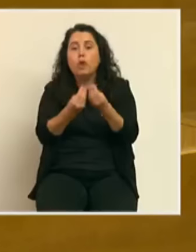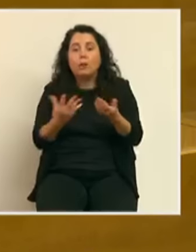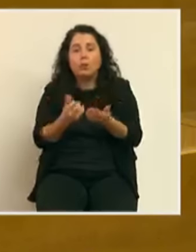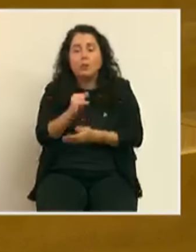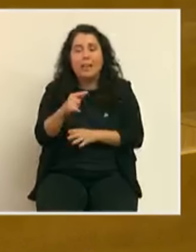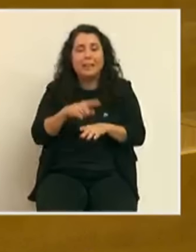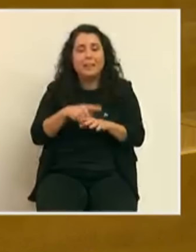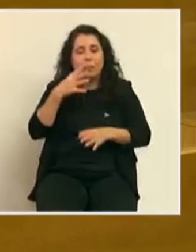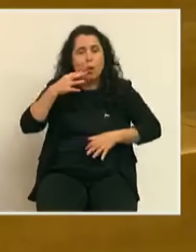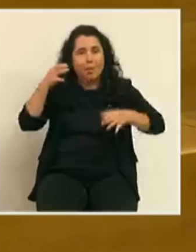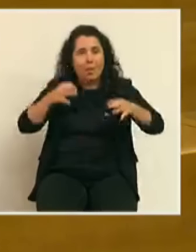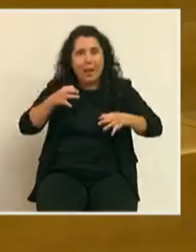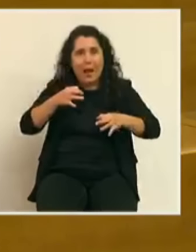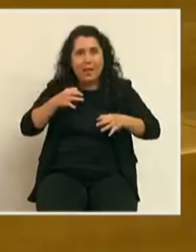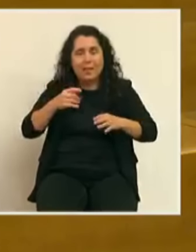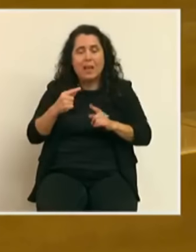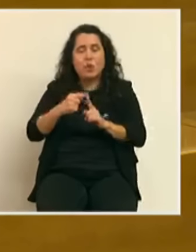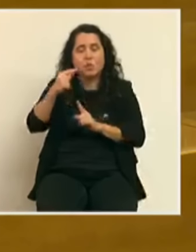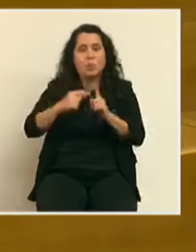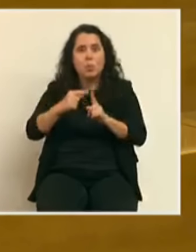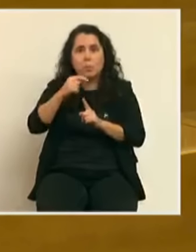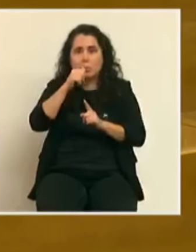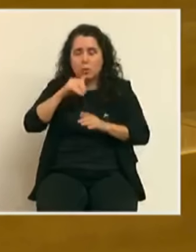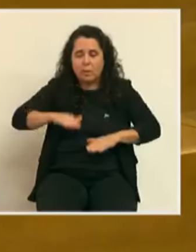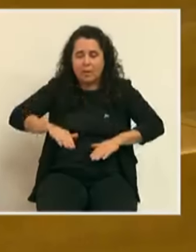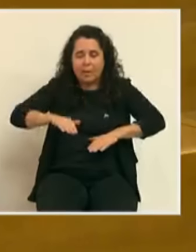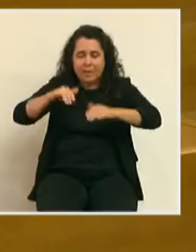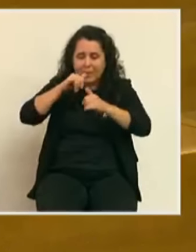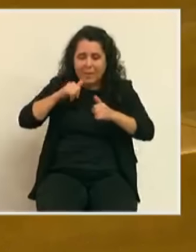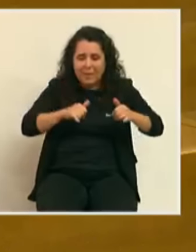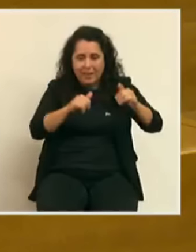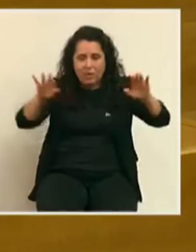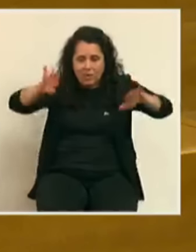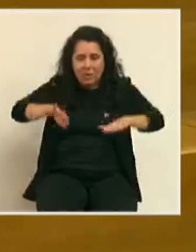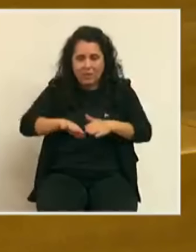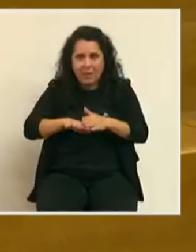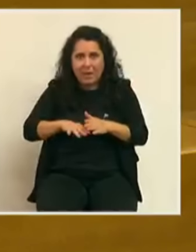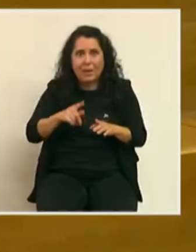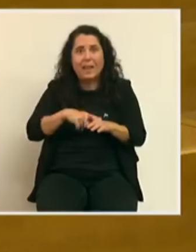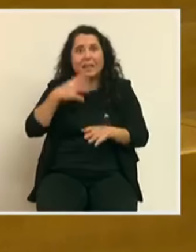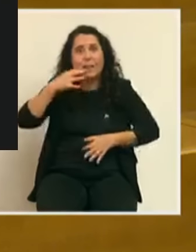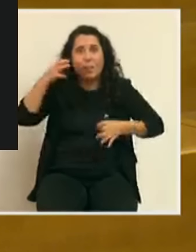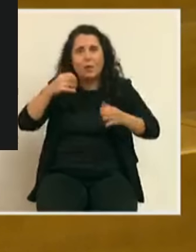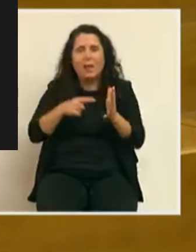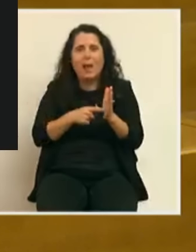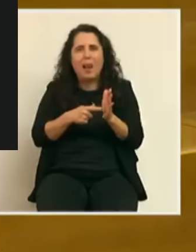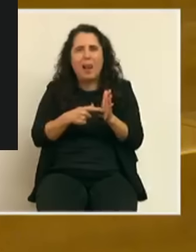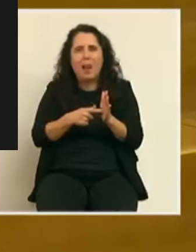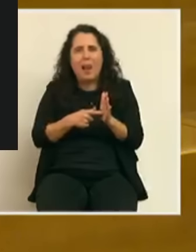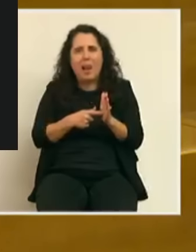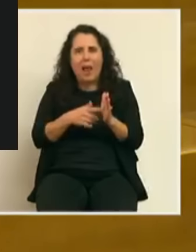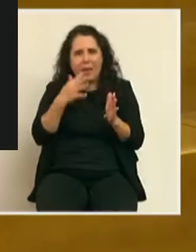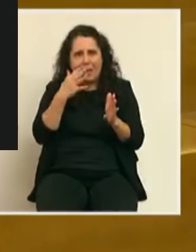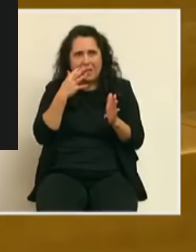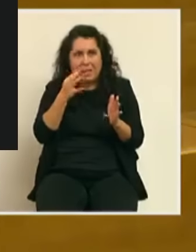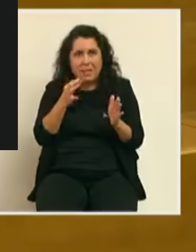tiempo real, de los probiómetros, de los cabales, de los ríos, de los barranos? En tiempo real. No hay que no